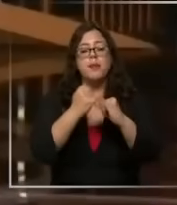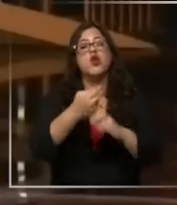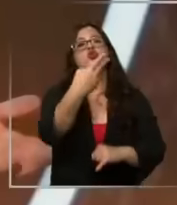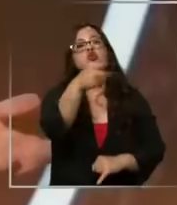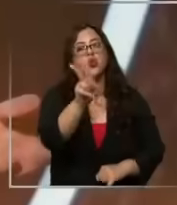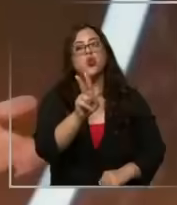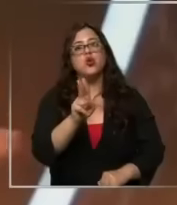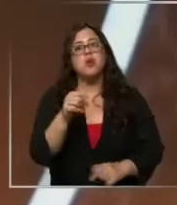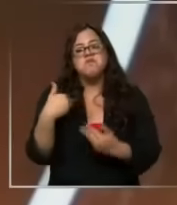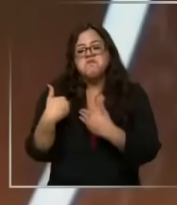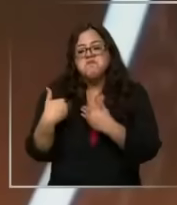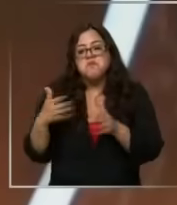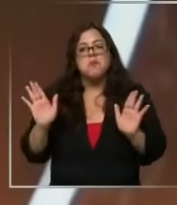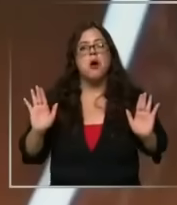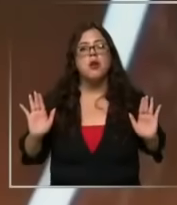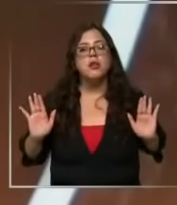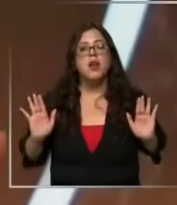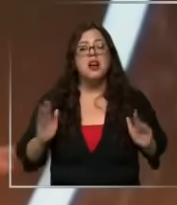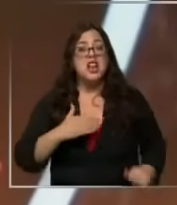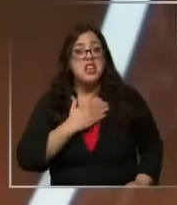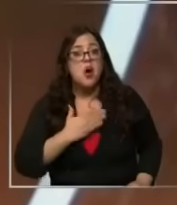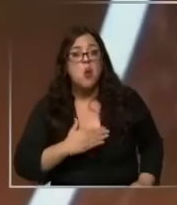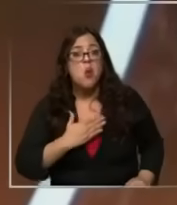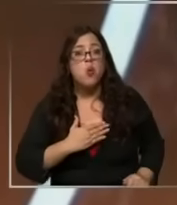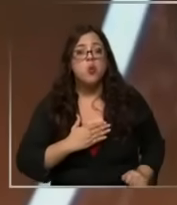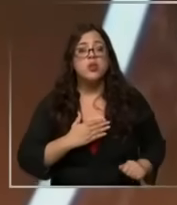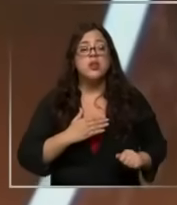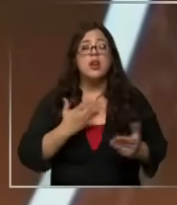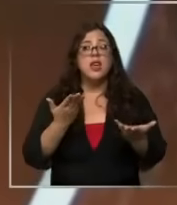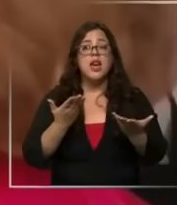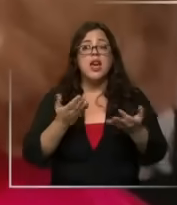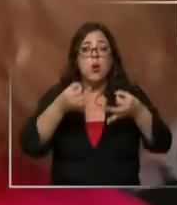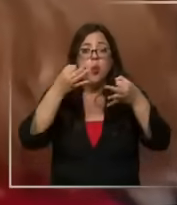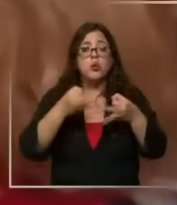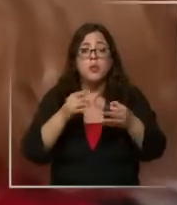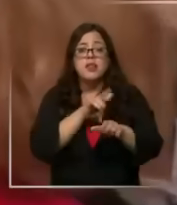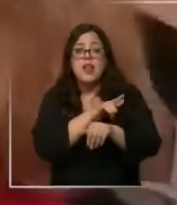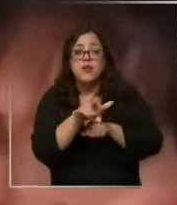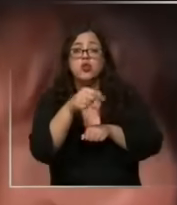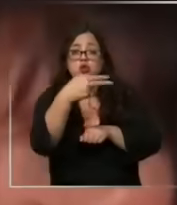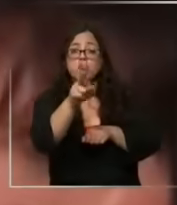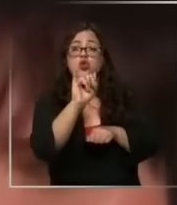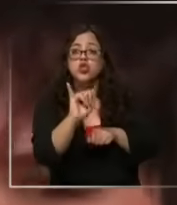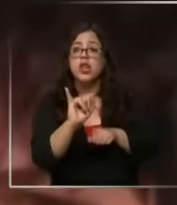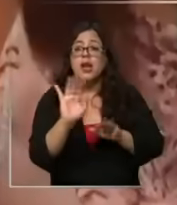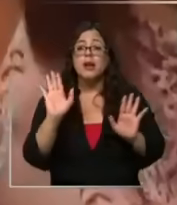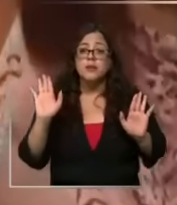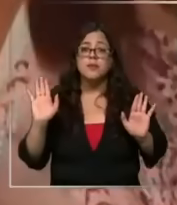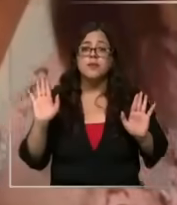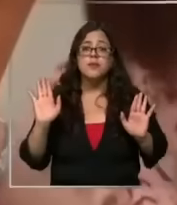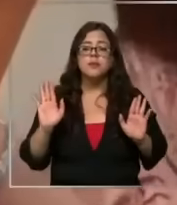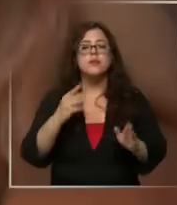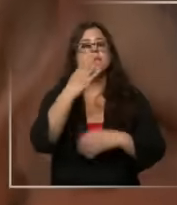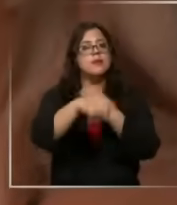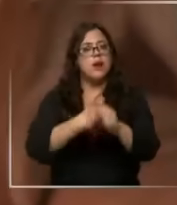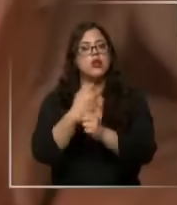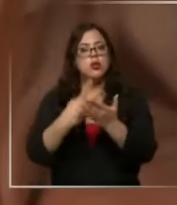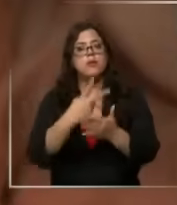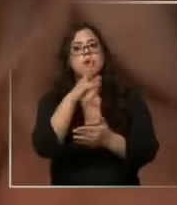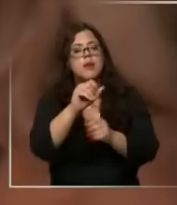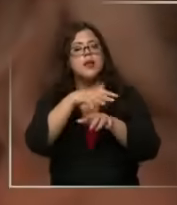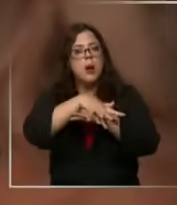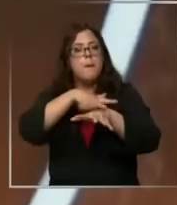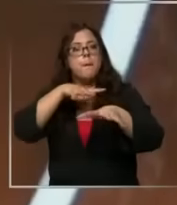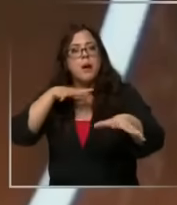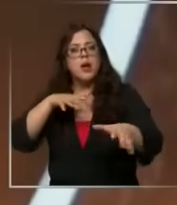ustedes, pero no me importa. Les gusta hacer su propia entrada en su propio avión, ¿no es así? Corría 2020 y en la